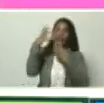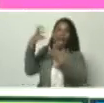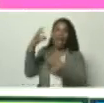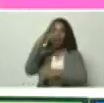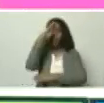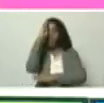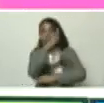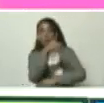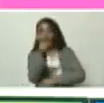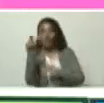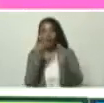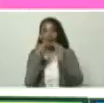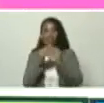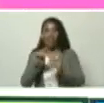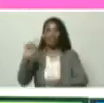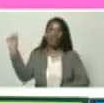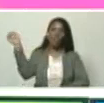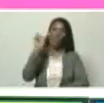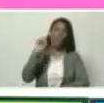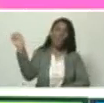Directo para su casa.